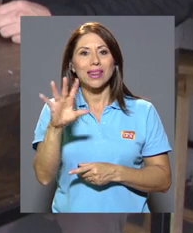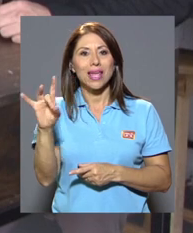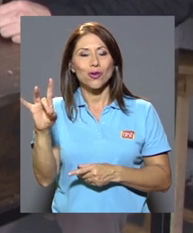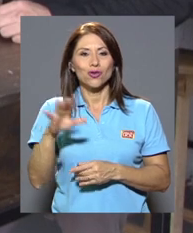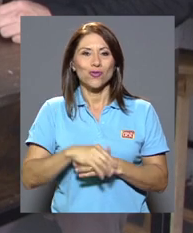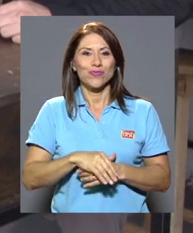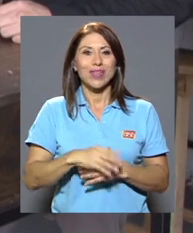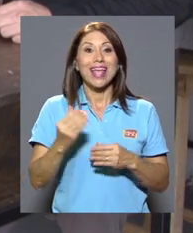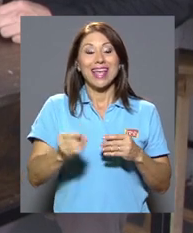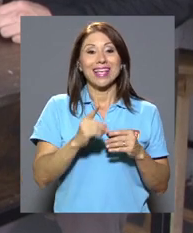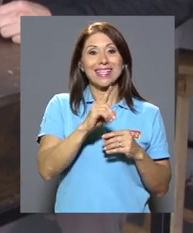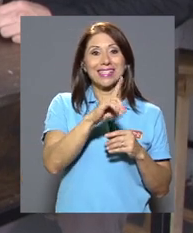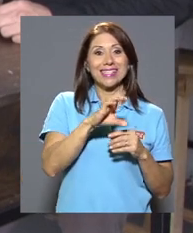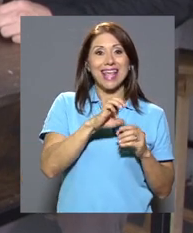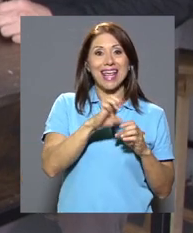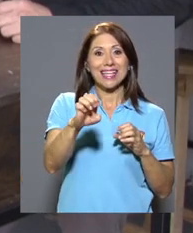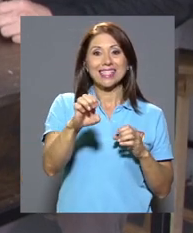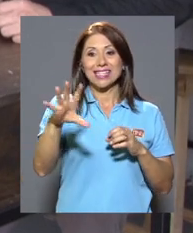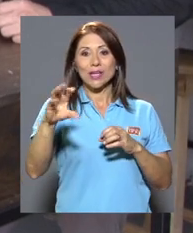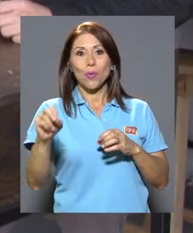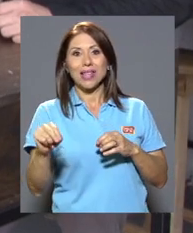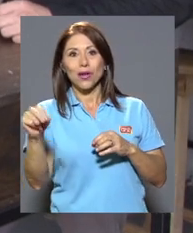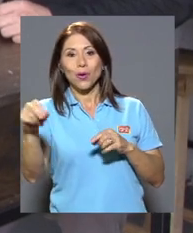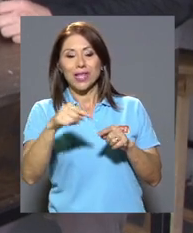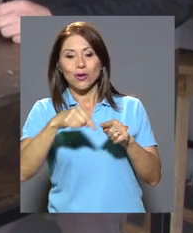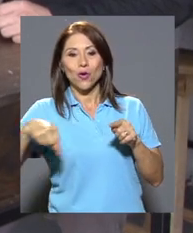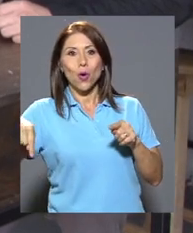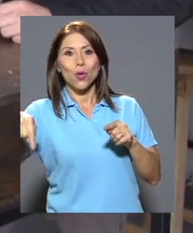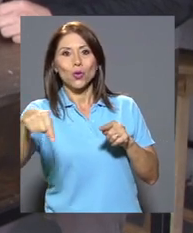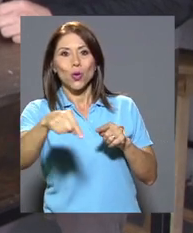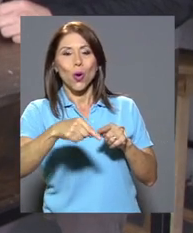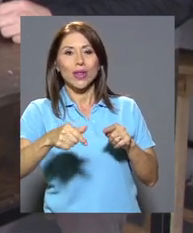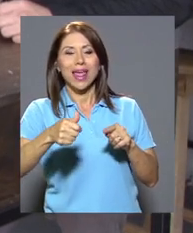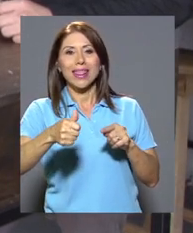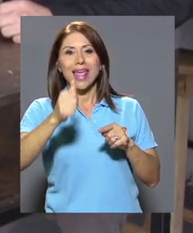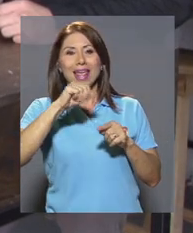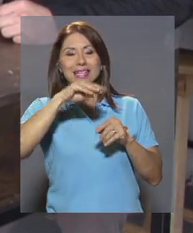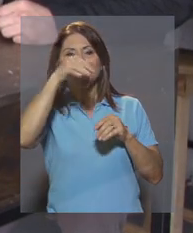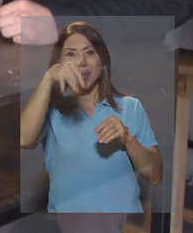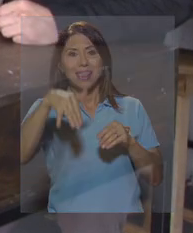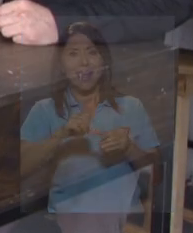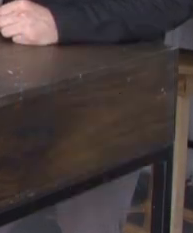metros al este y 50 metros al norte de la rotonda de la Hispanidad en San Pedro de Montes de Oca.